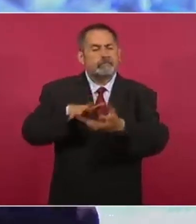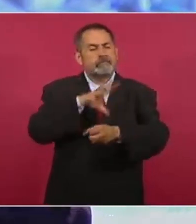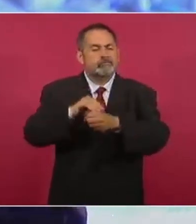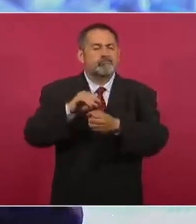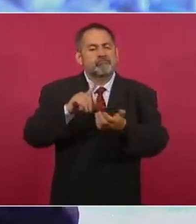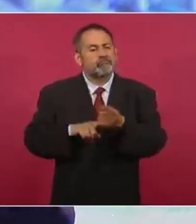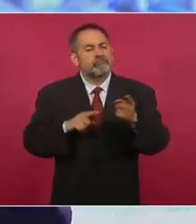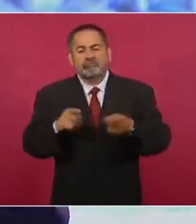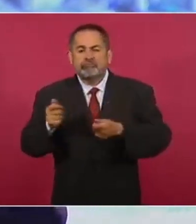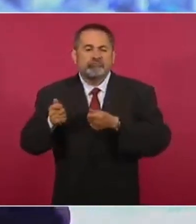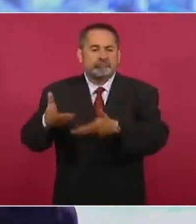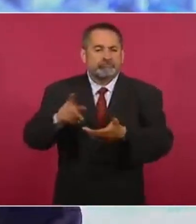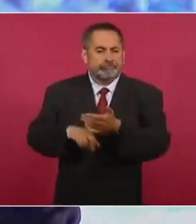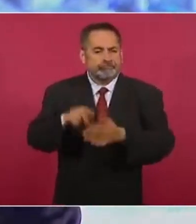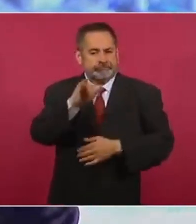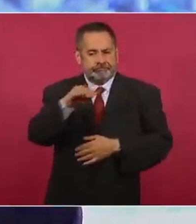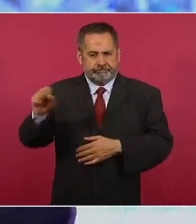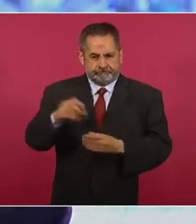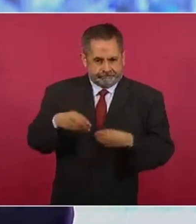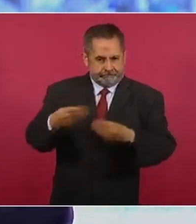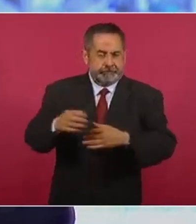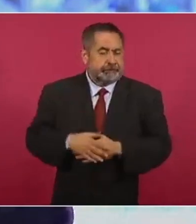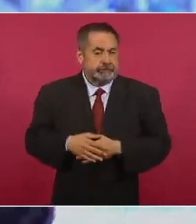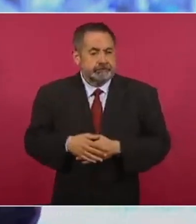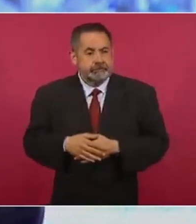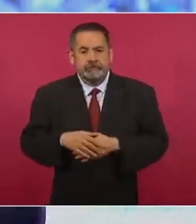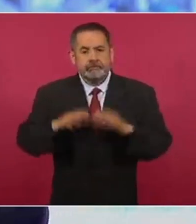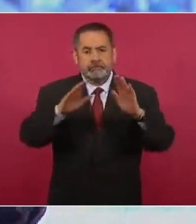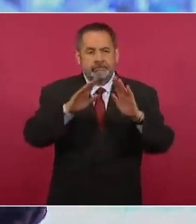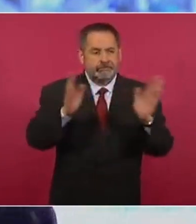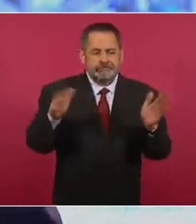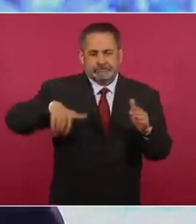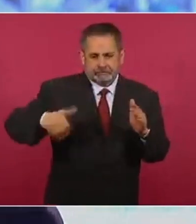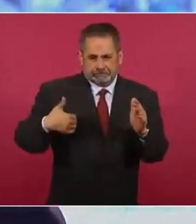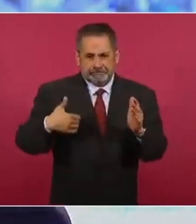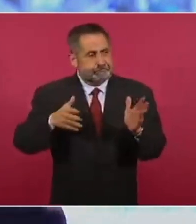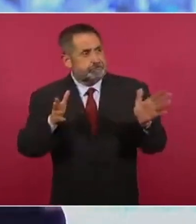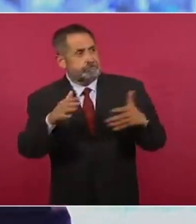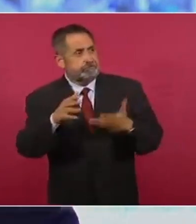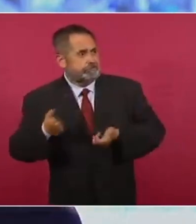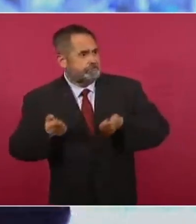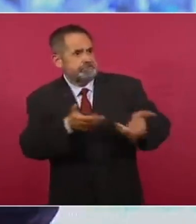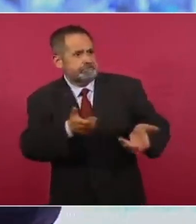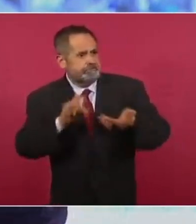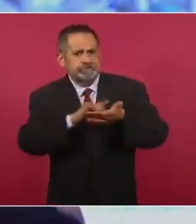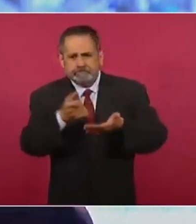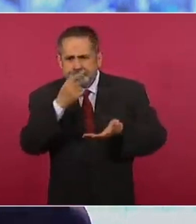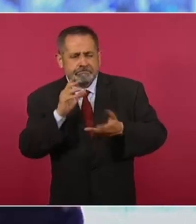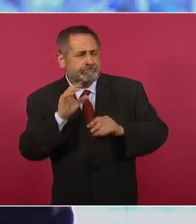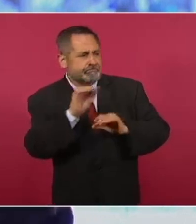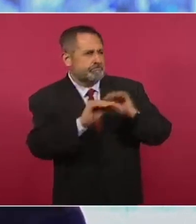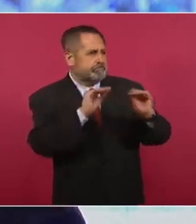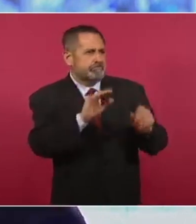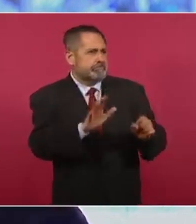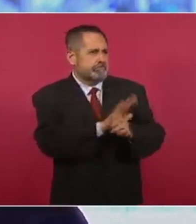tiene que tiene el seguro social que se ordenan los almacenes se ordenan y se amplían las farmacias se hacen los cálculos